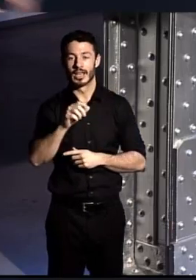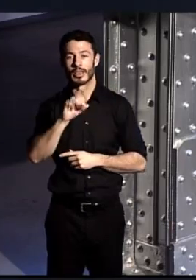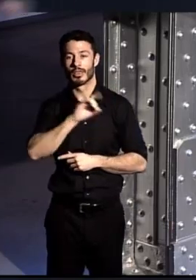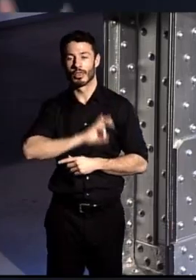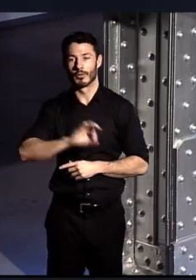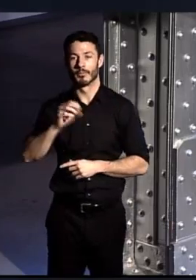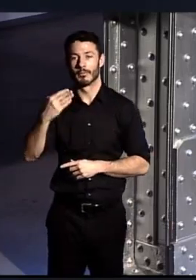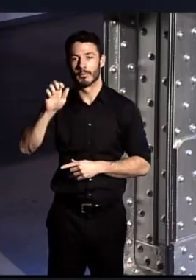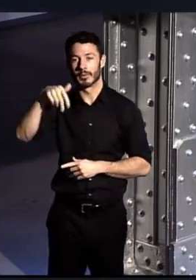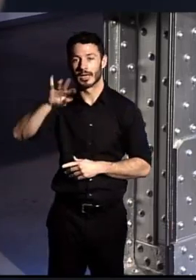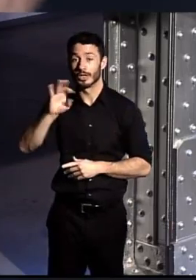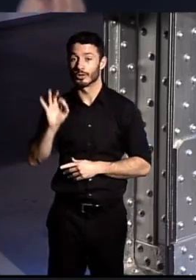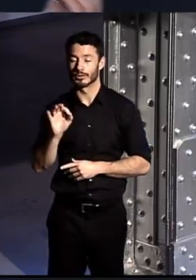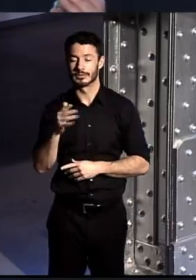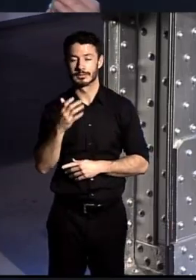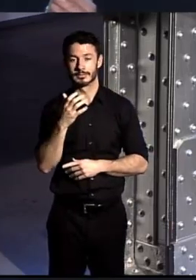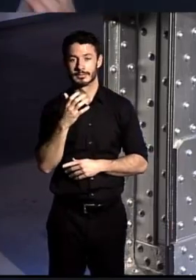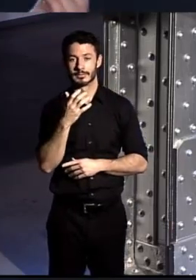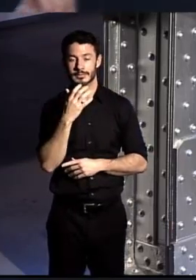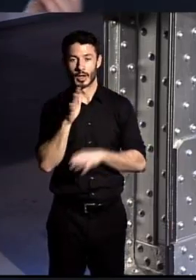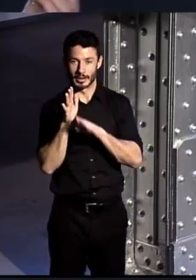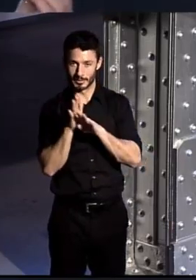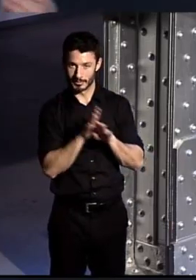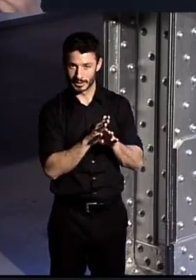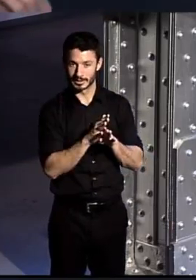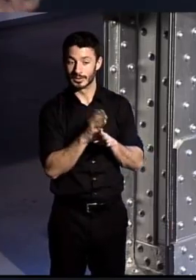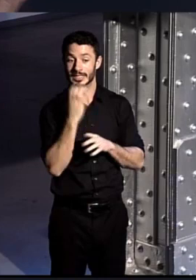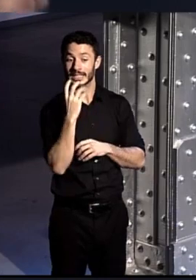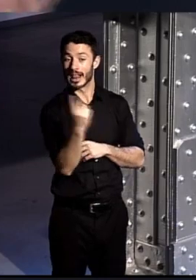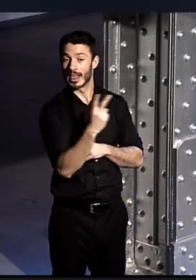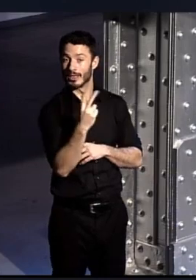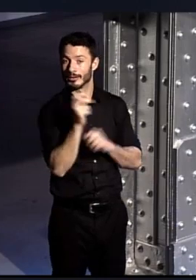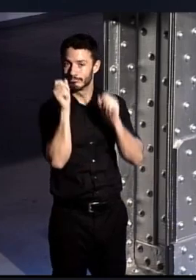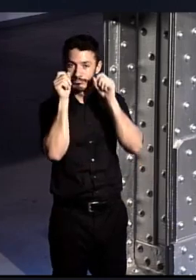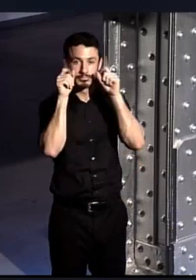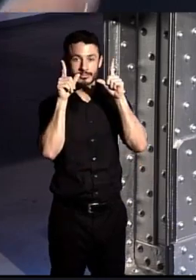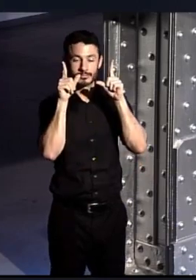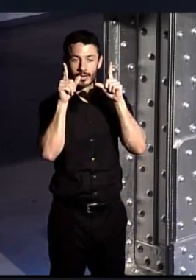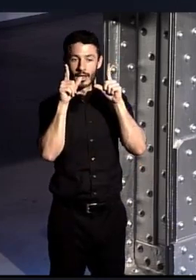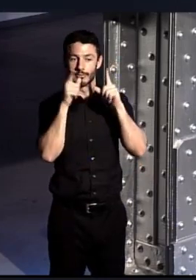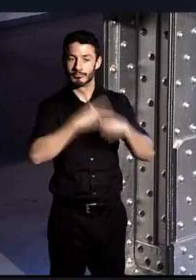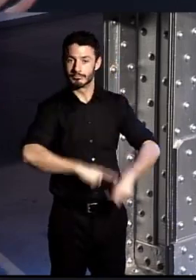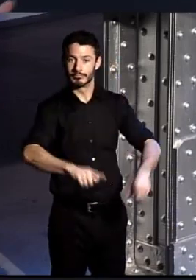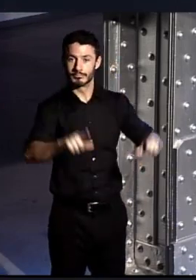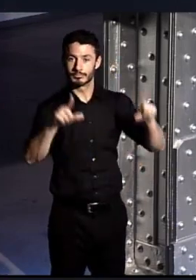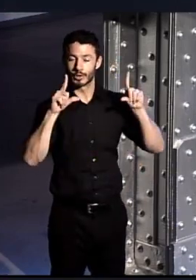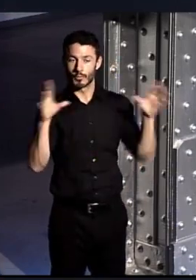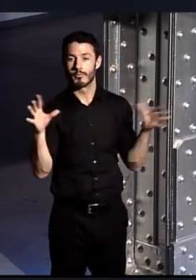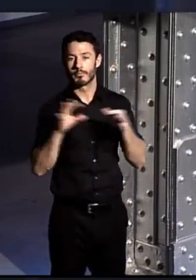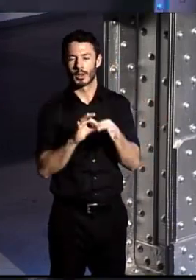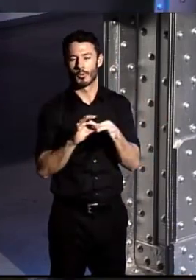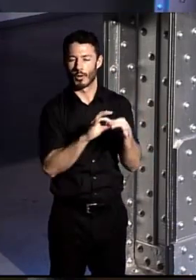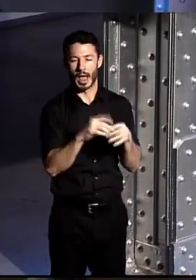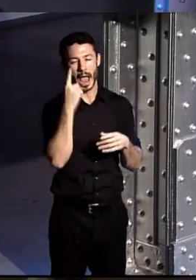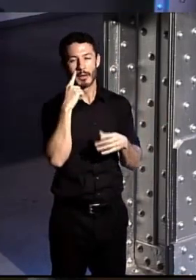sino que es que viendo juntas la exposición habéis descubierto una relación de un personaje, un vínculo. Contadme el